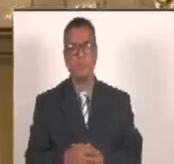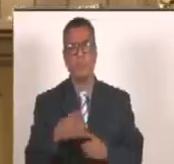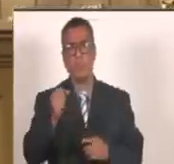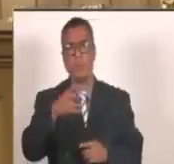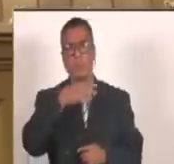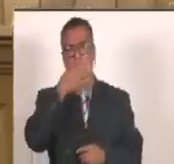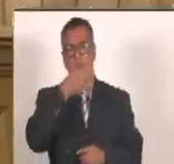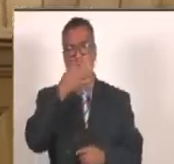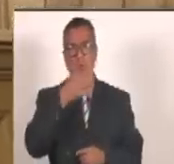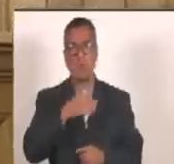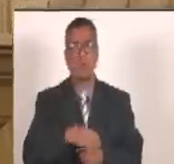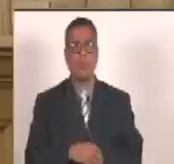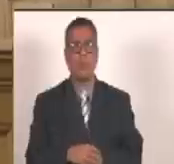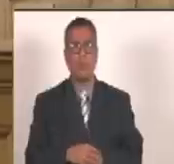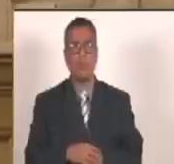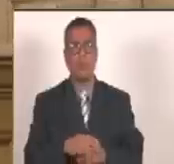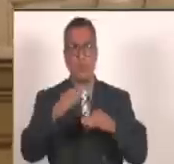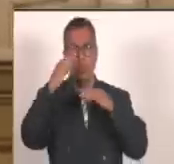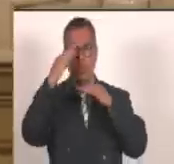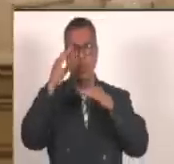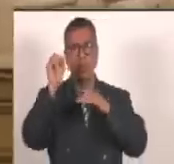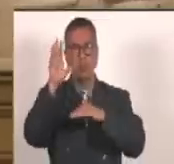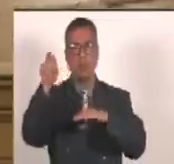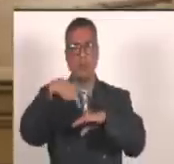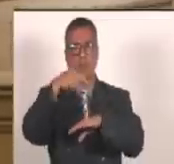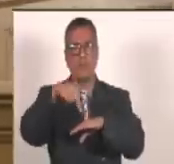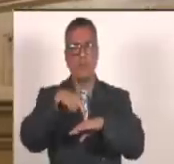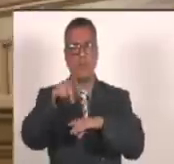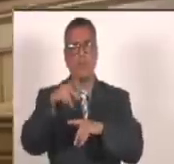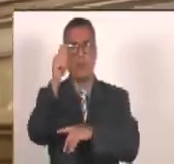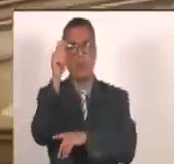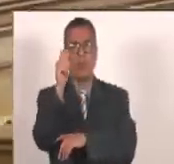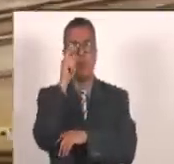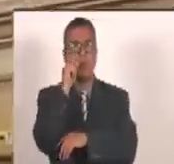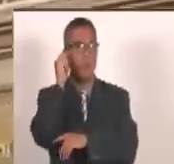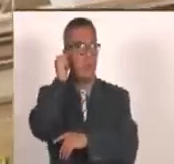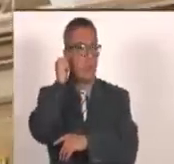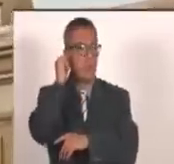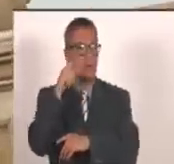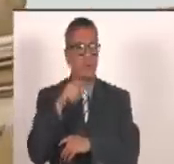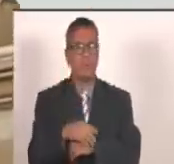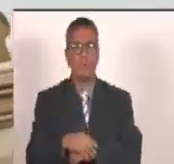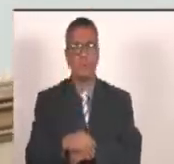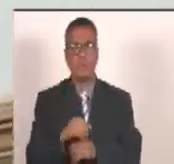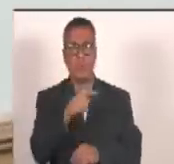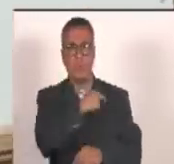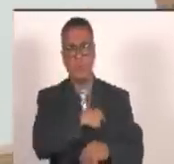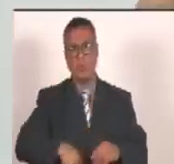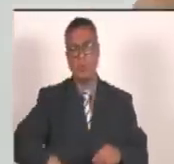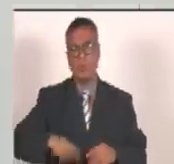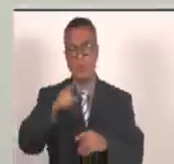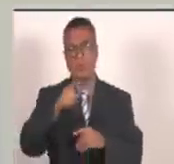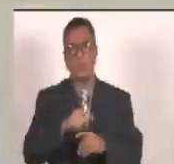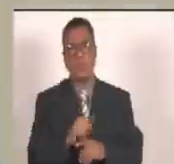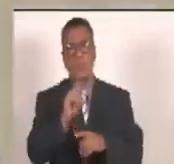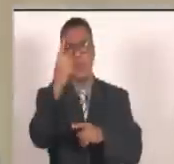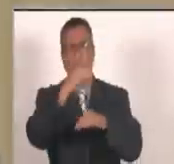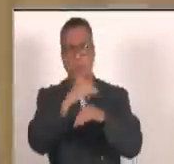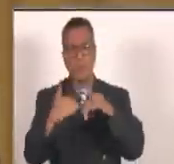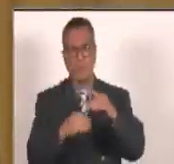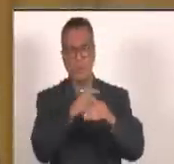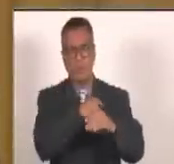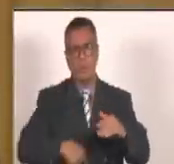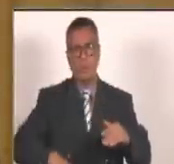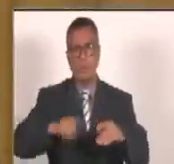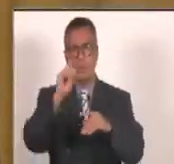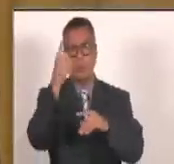Buenas tardes, honorable Asamblea Nacional, colegas diputados y diputadas, presidente, primer